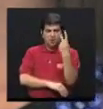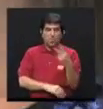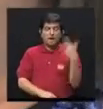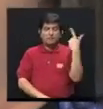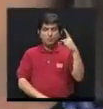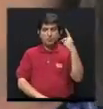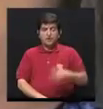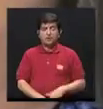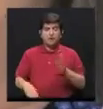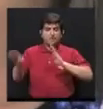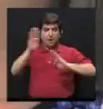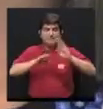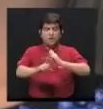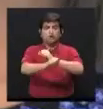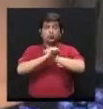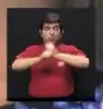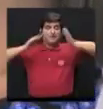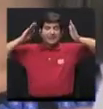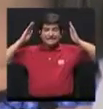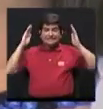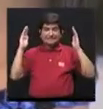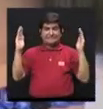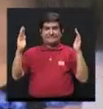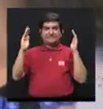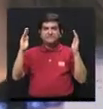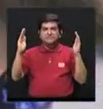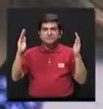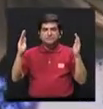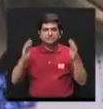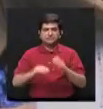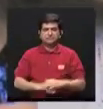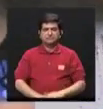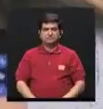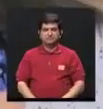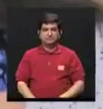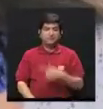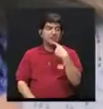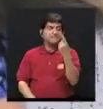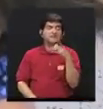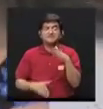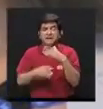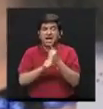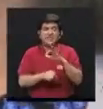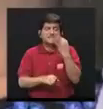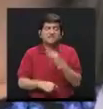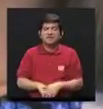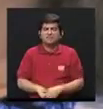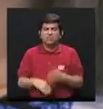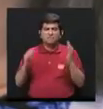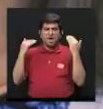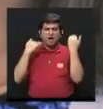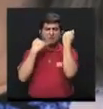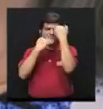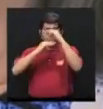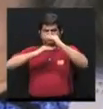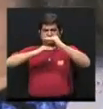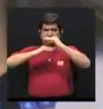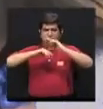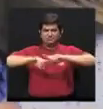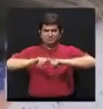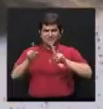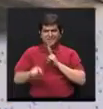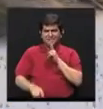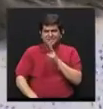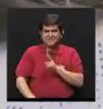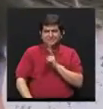bioseguridad gigantesco, ¿no? Que es que dicen que lo van a hacer en forma confinada, pero en realidad